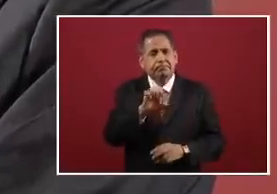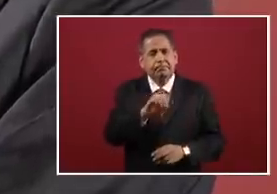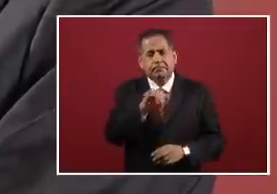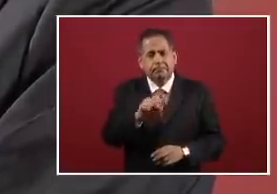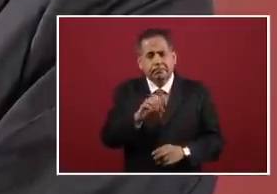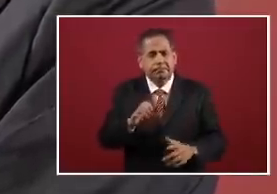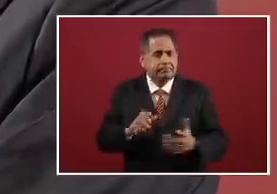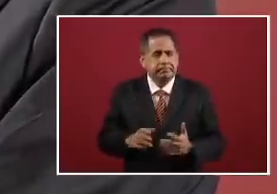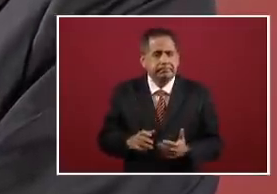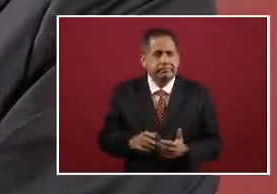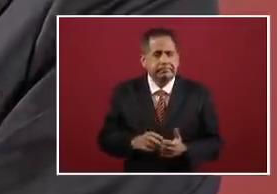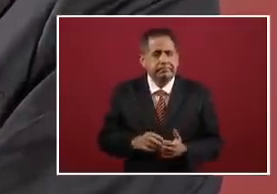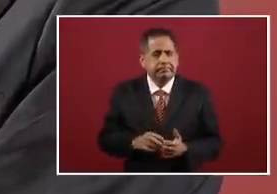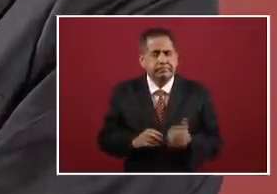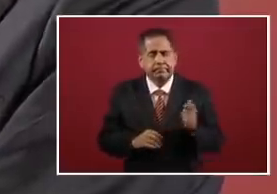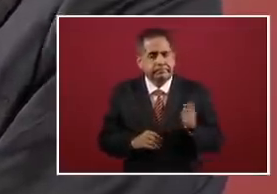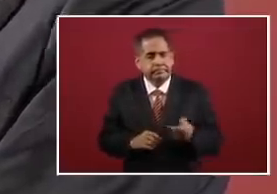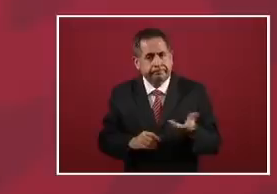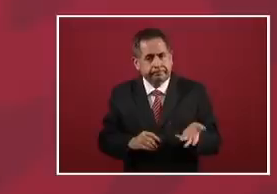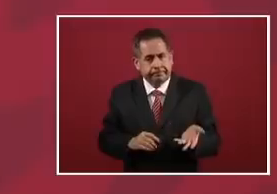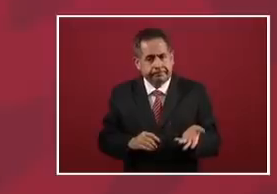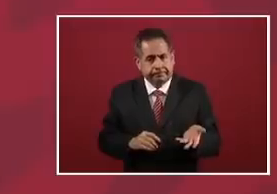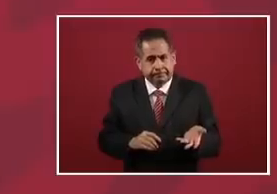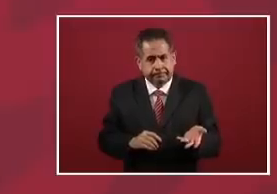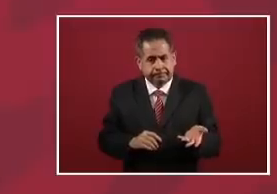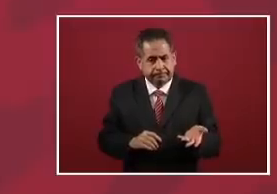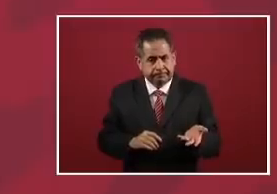los que